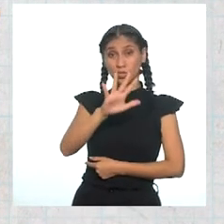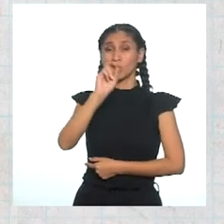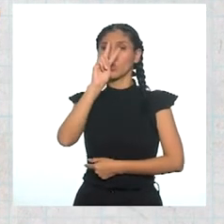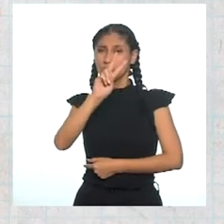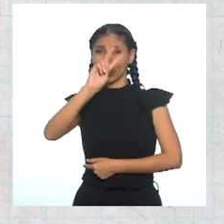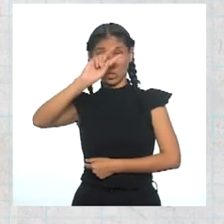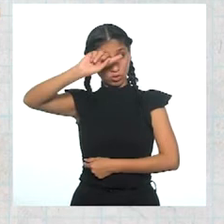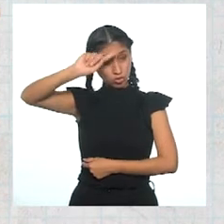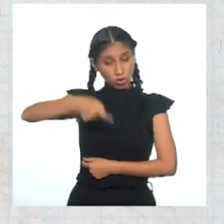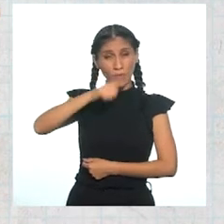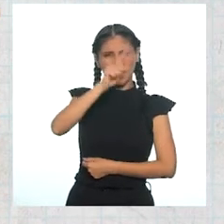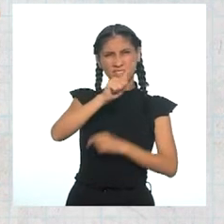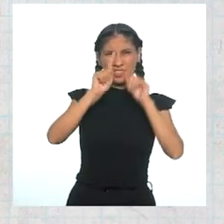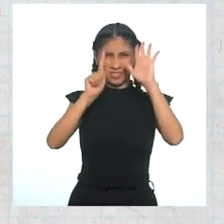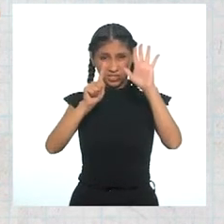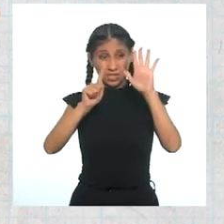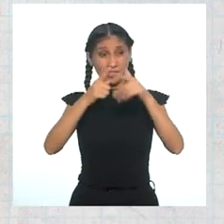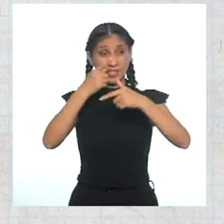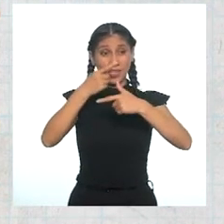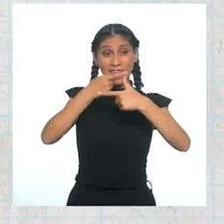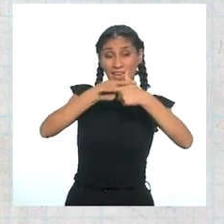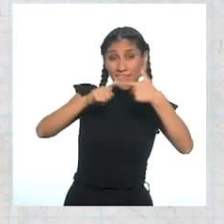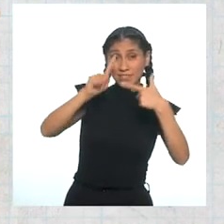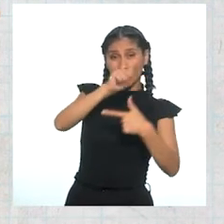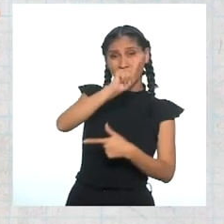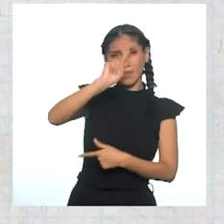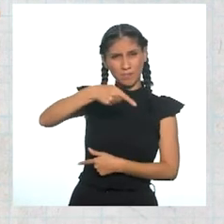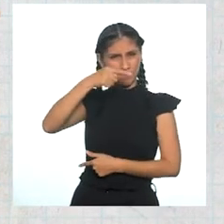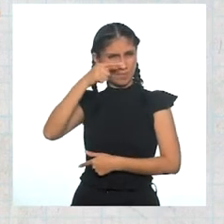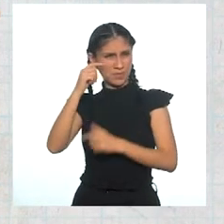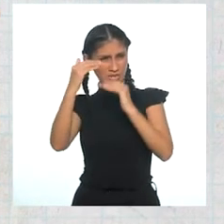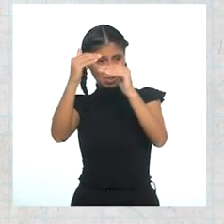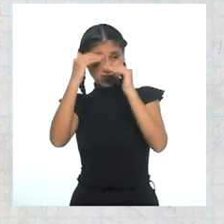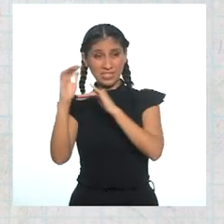452,16 entre 1000, lo que resulta